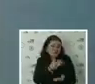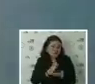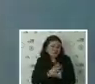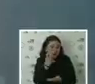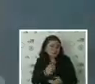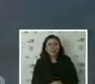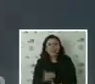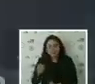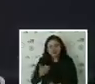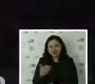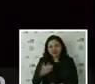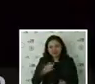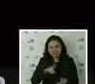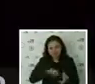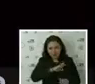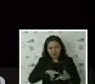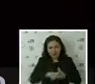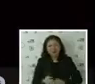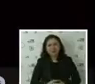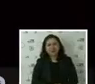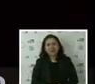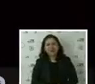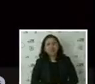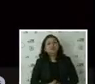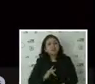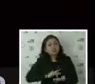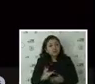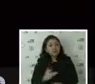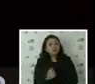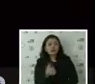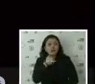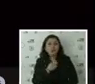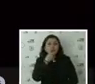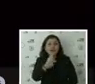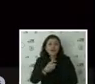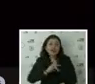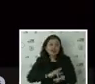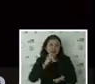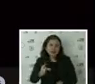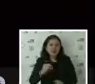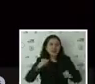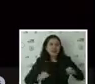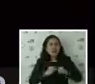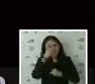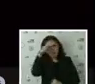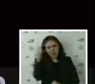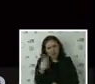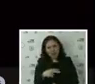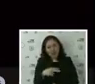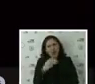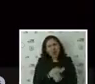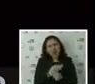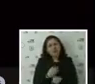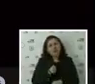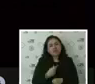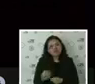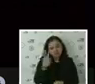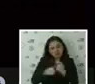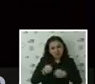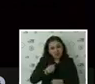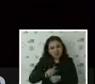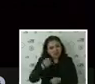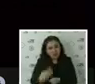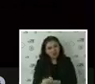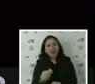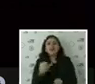adelante. Muchas gracias. Bueno, primero agradecer al Instituto Mexicano de Psico-Oncología por permitirme hoy estar aquí con ustedes y